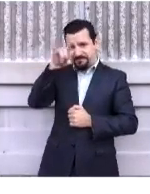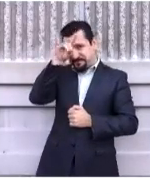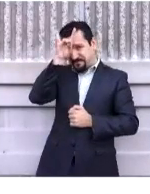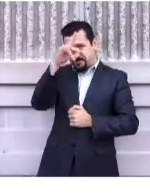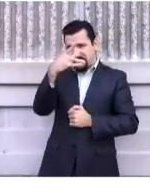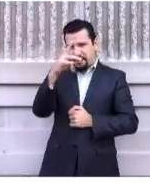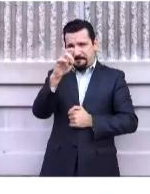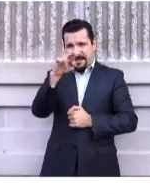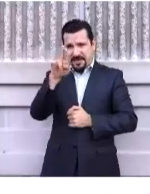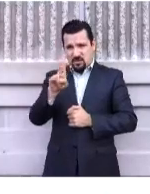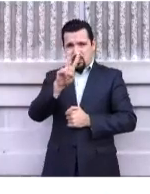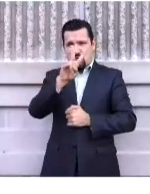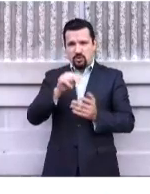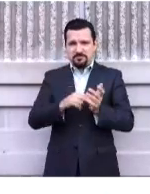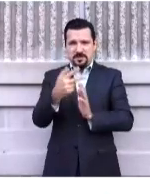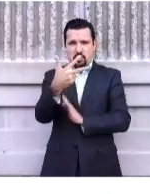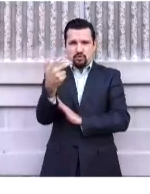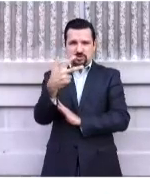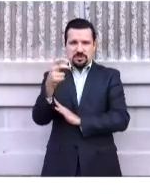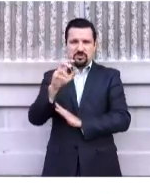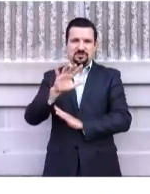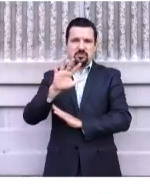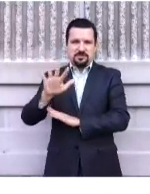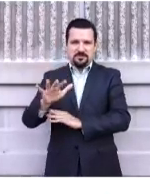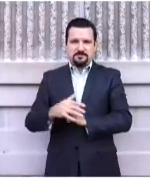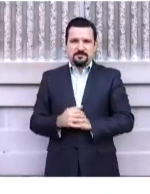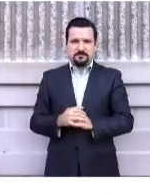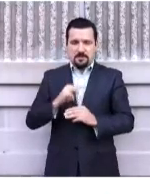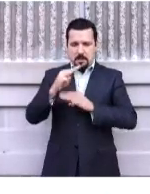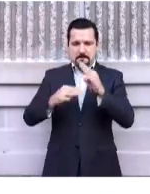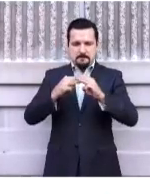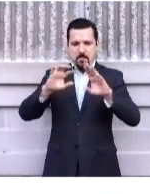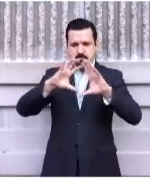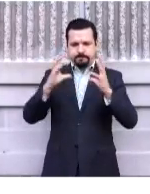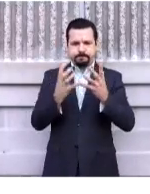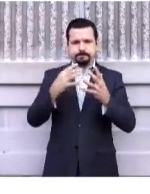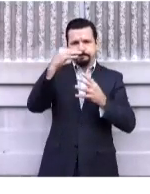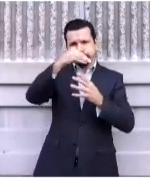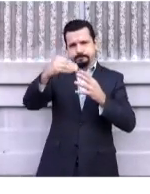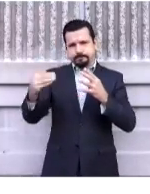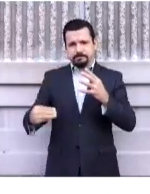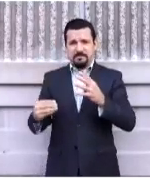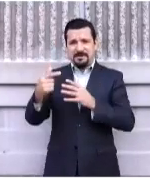2.281. Por otra parte, a nivel mundial han sucedido